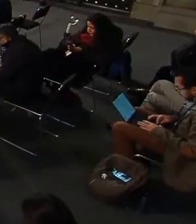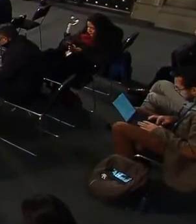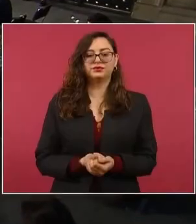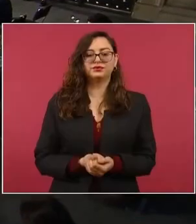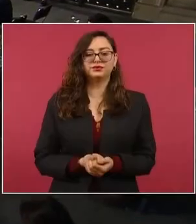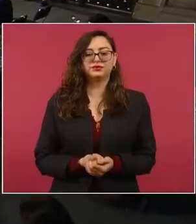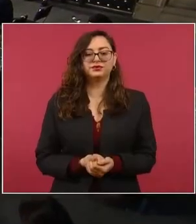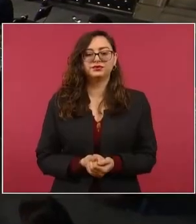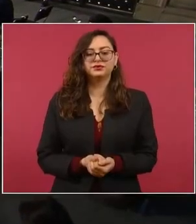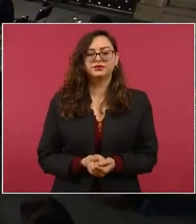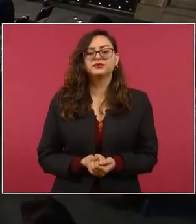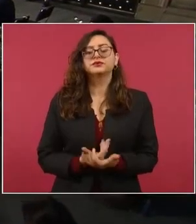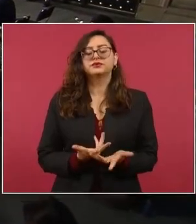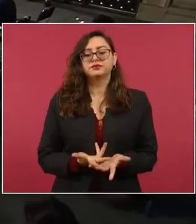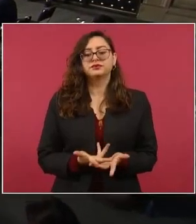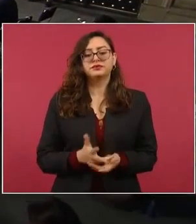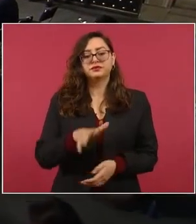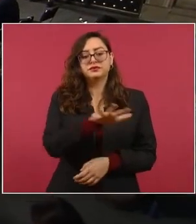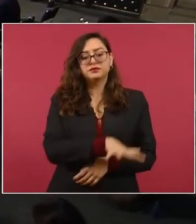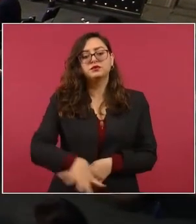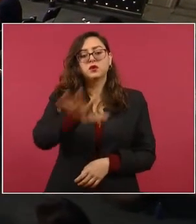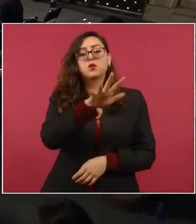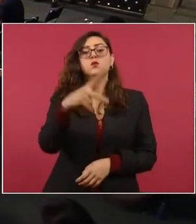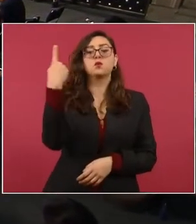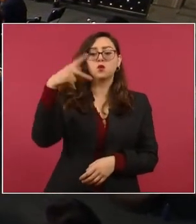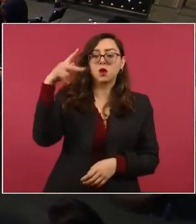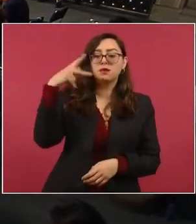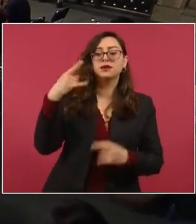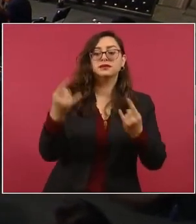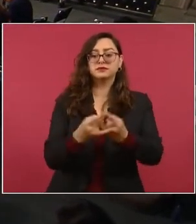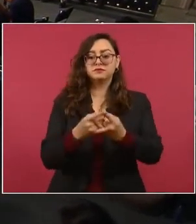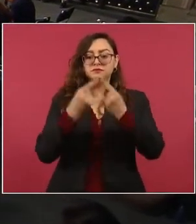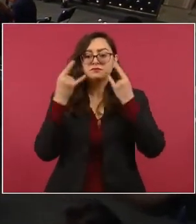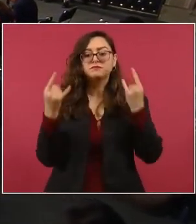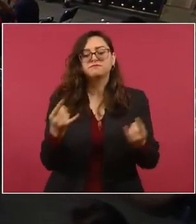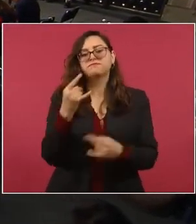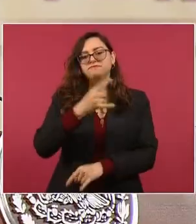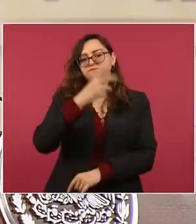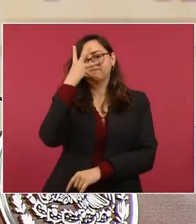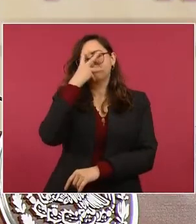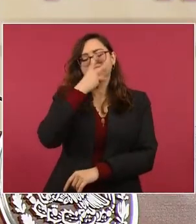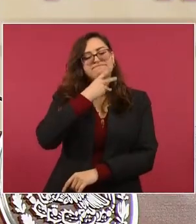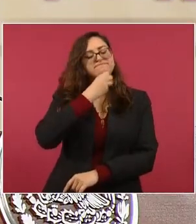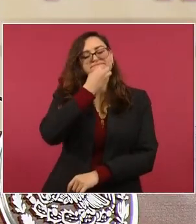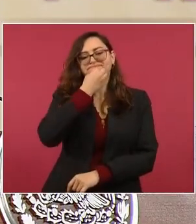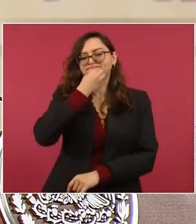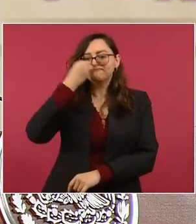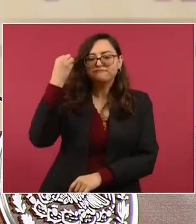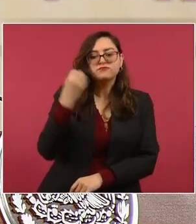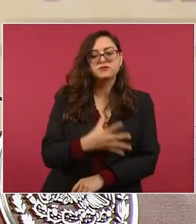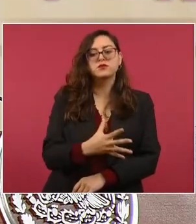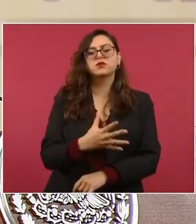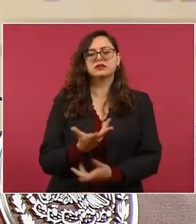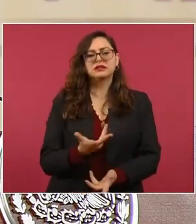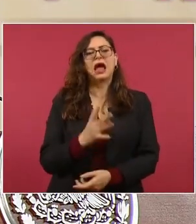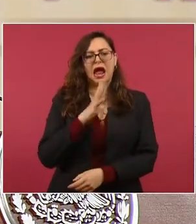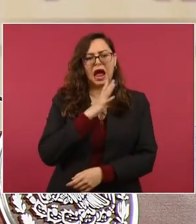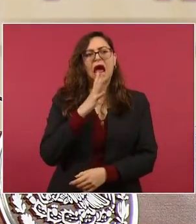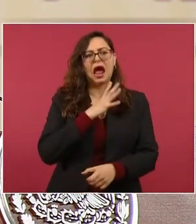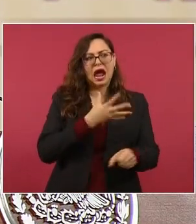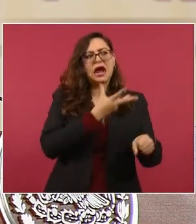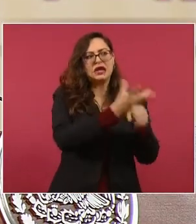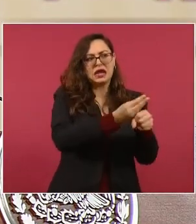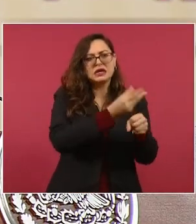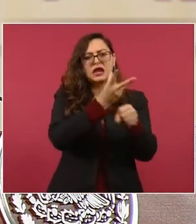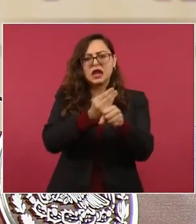acciones de conservación, de mejoramiento, de templos que fueron